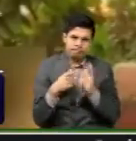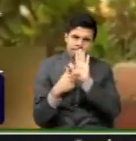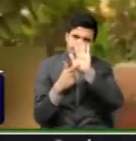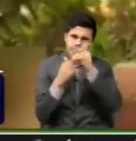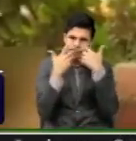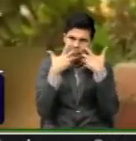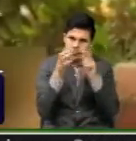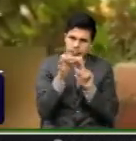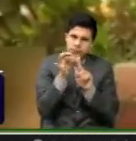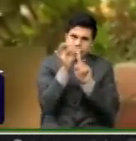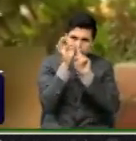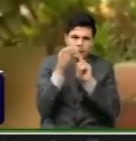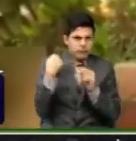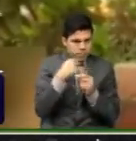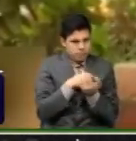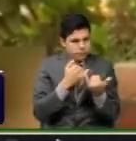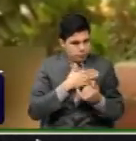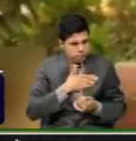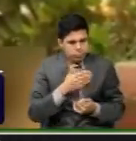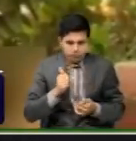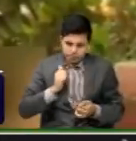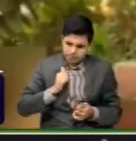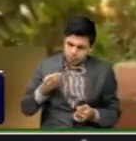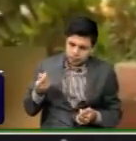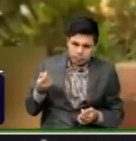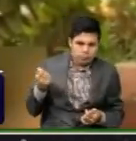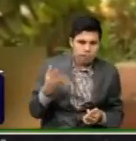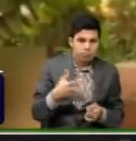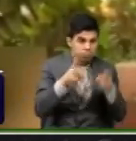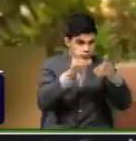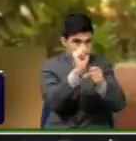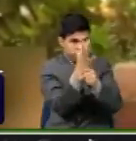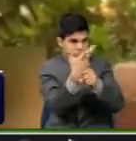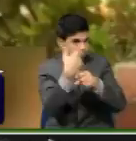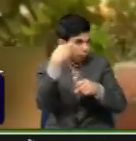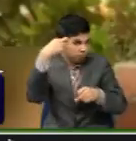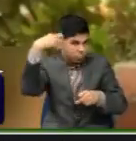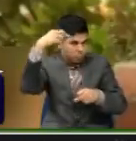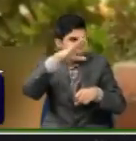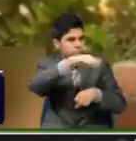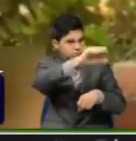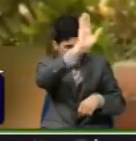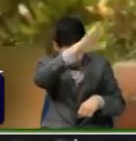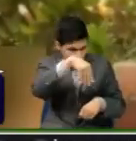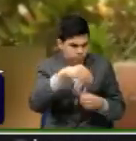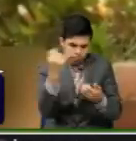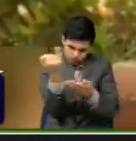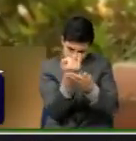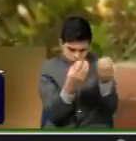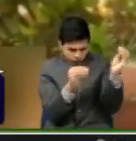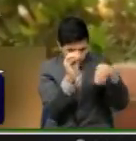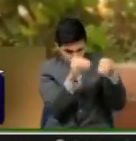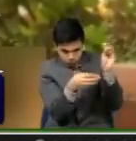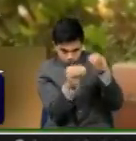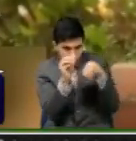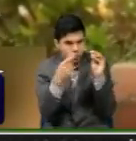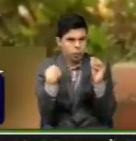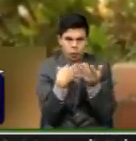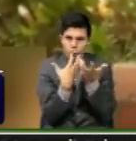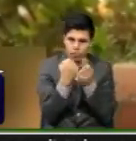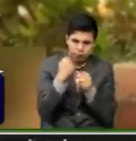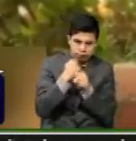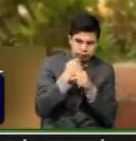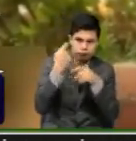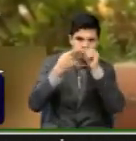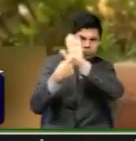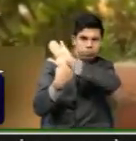ese estigma, ponemos de nuestro dinero, le pagamos a artistas muy profesionales para que desarrollen nuestras ideas porque queremos entrar a